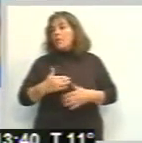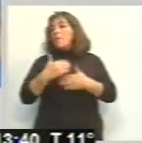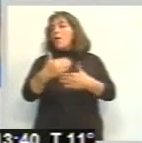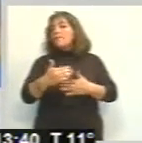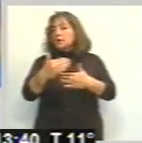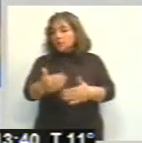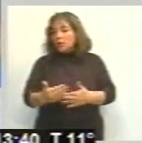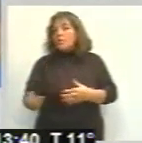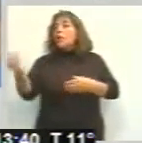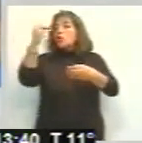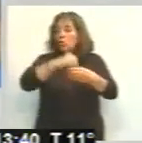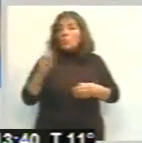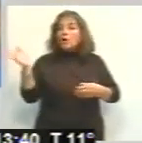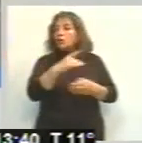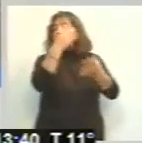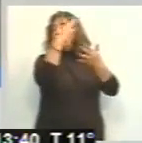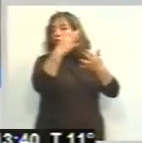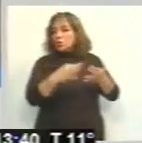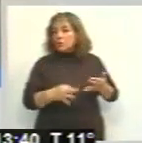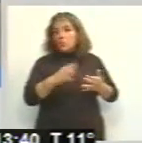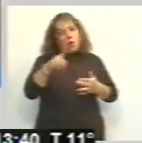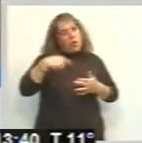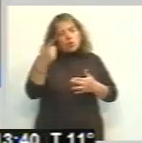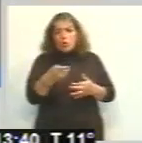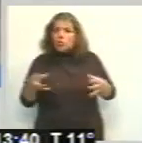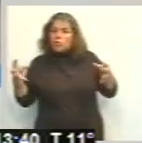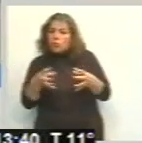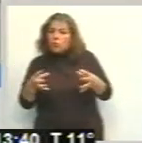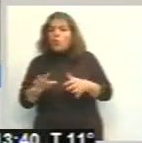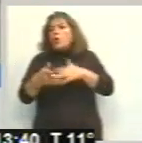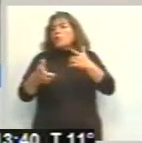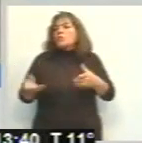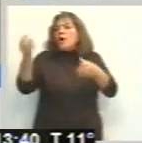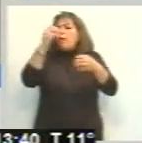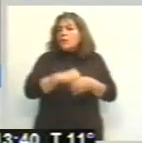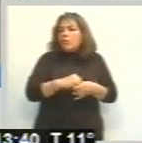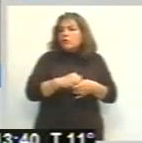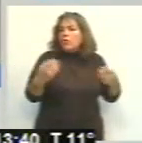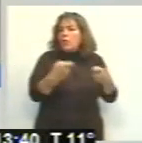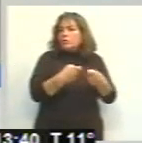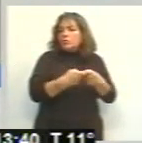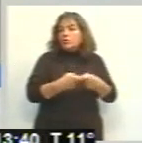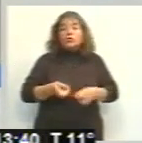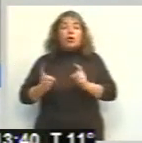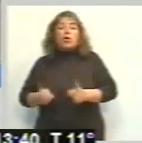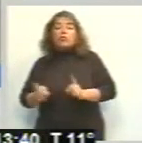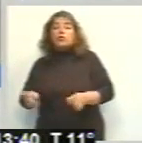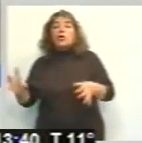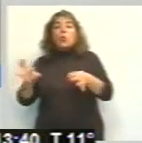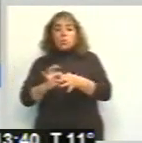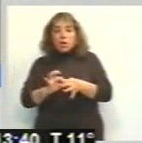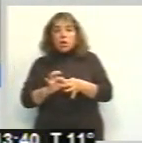a incorporar todos los conceptos, ¿no? ¿Qué pasa con el otro sector que no está dentro de la intergremial y que son los docentes unidos, entre ellos